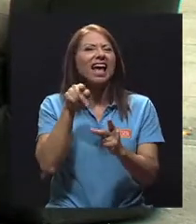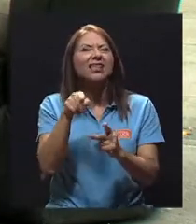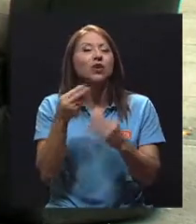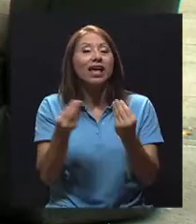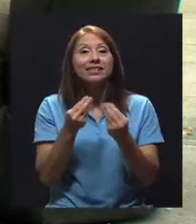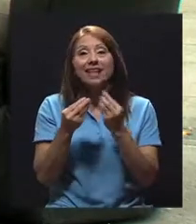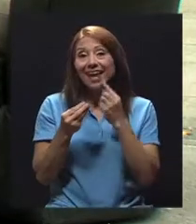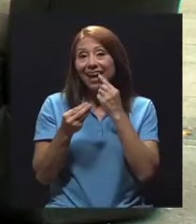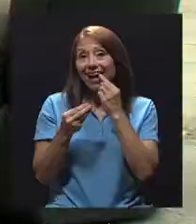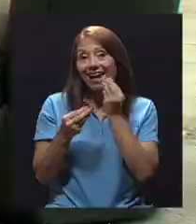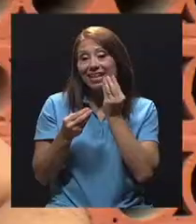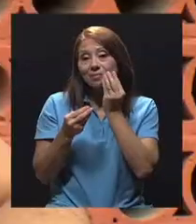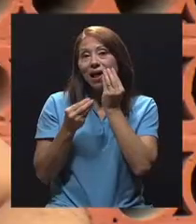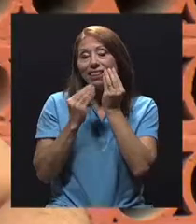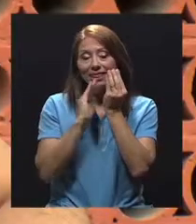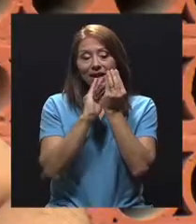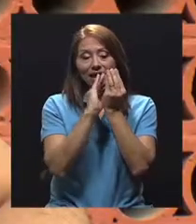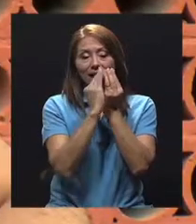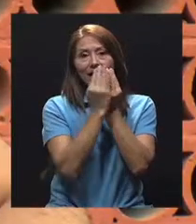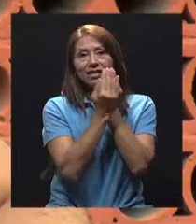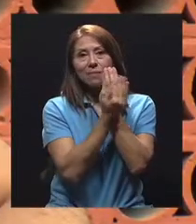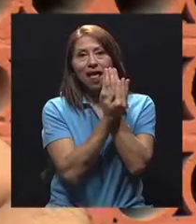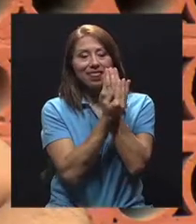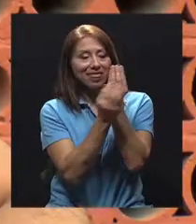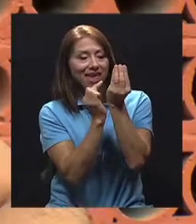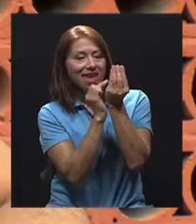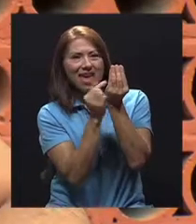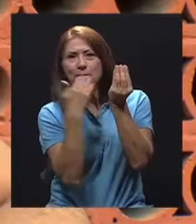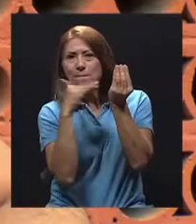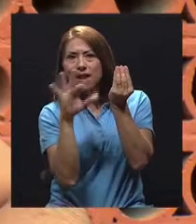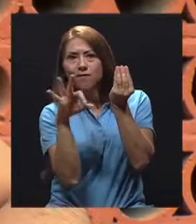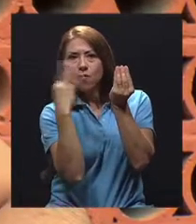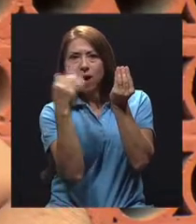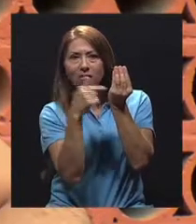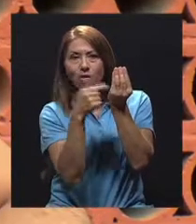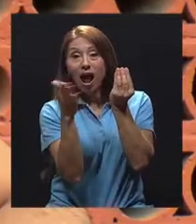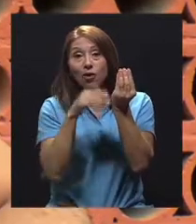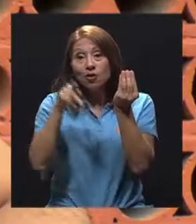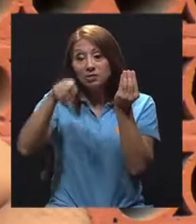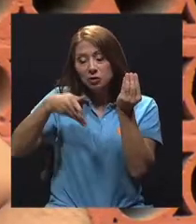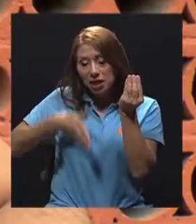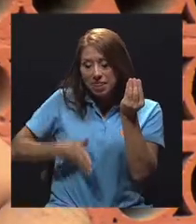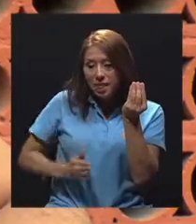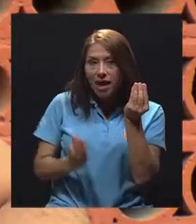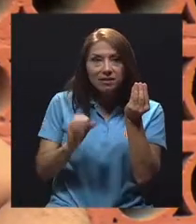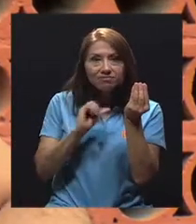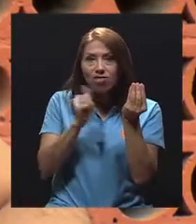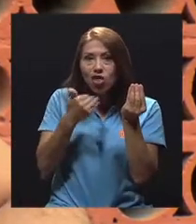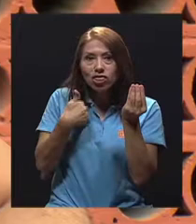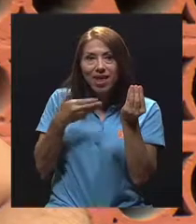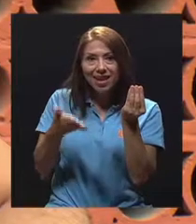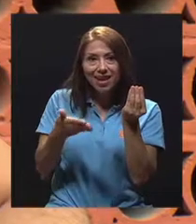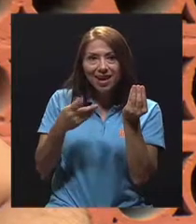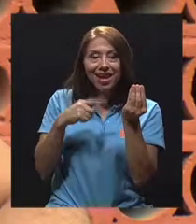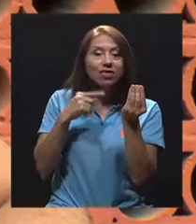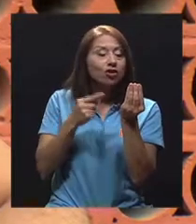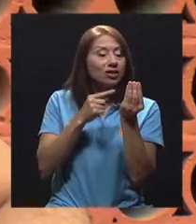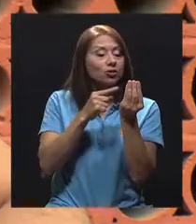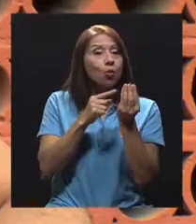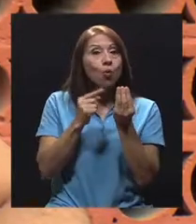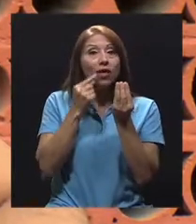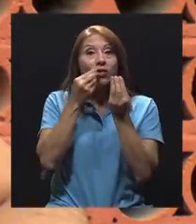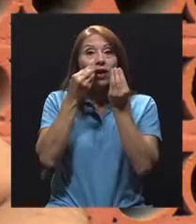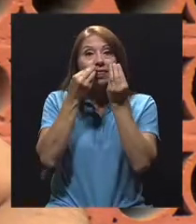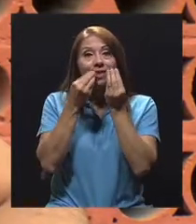esmalte y que los pacientes que lo tienen, pues en algunos casos no traen el esmalte dental, por lo tanto cuando el diente erupciona, lo que erupciona